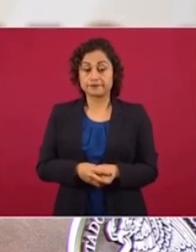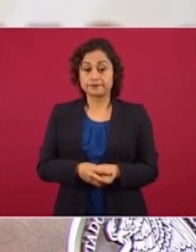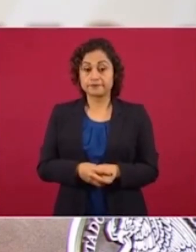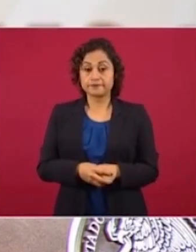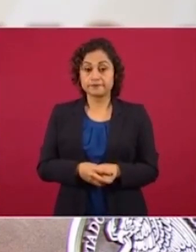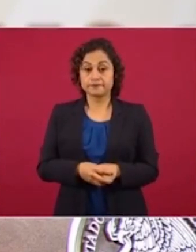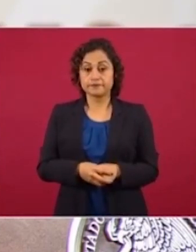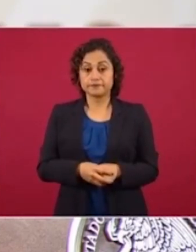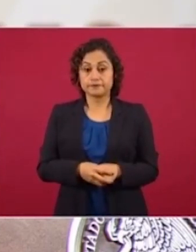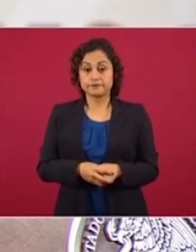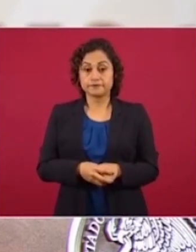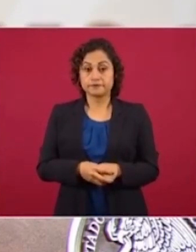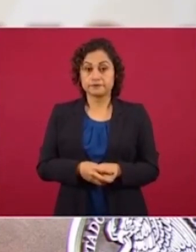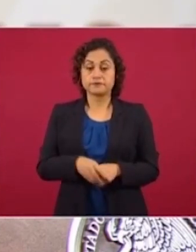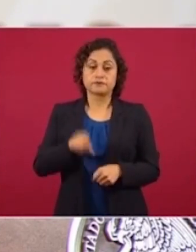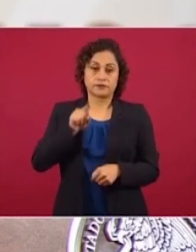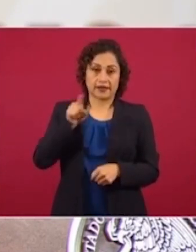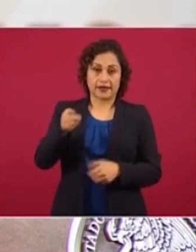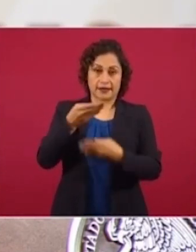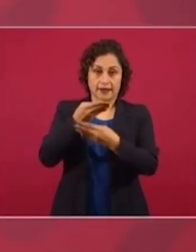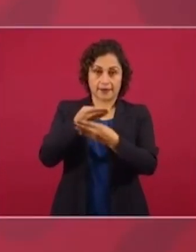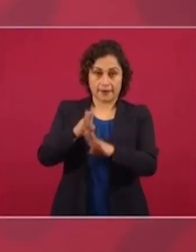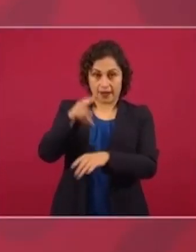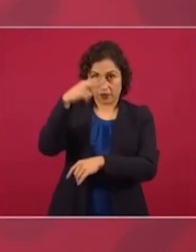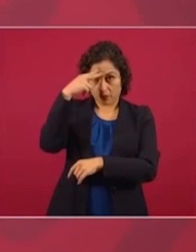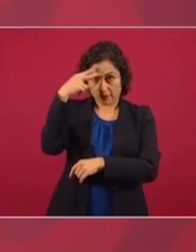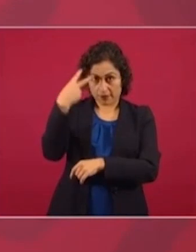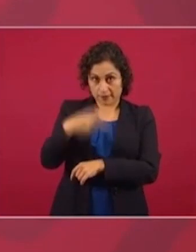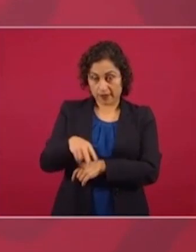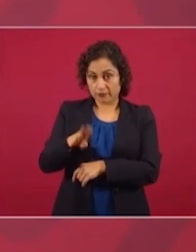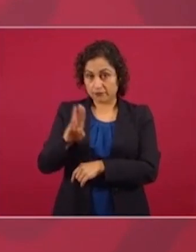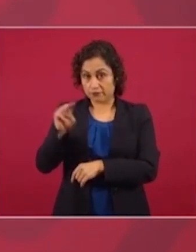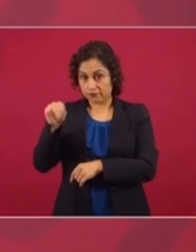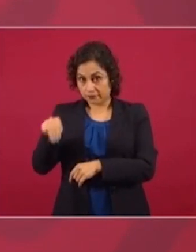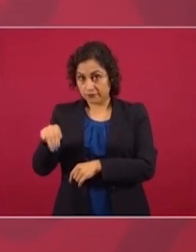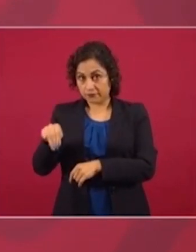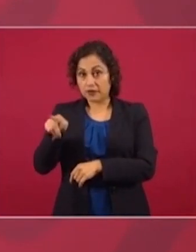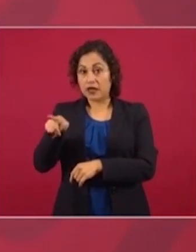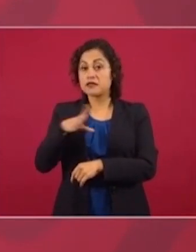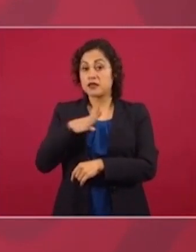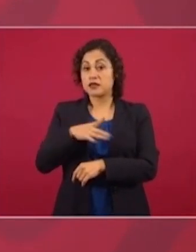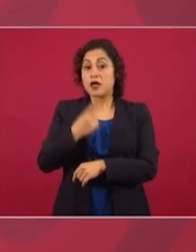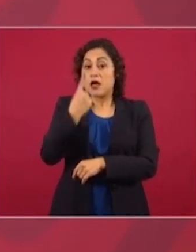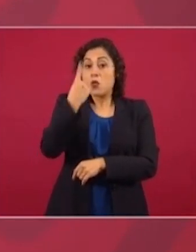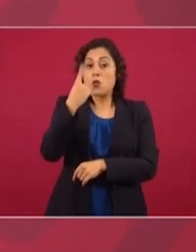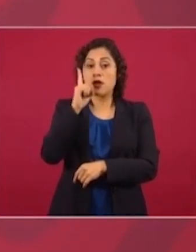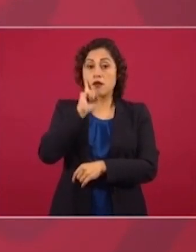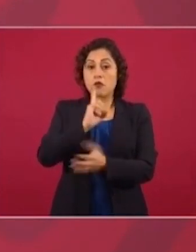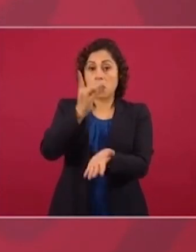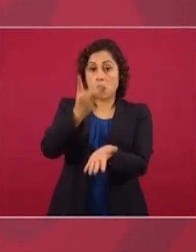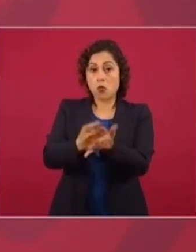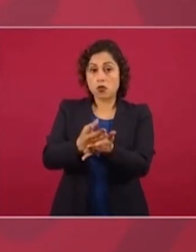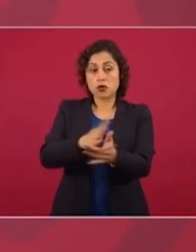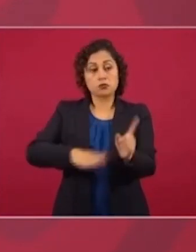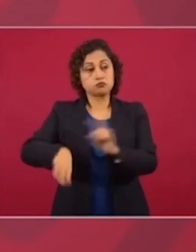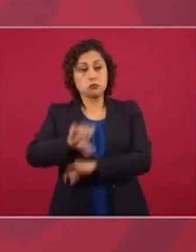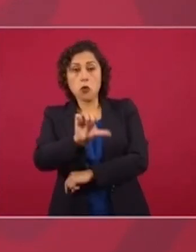ahí en el Banco de México, nada más hay una mujer, todos son